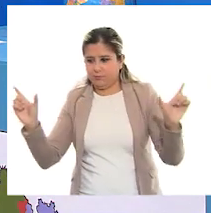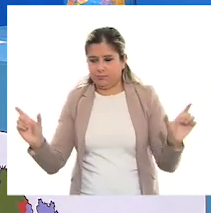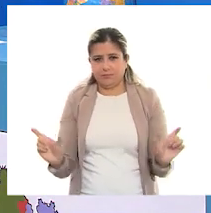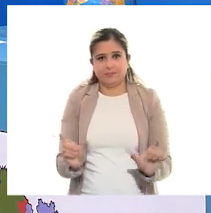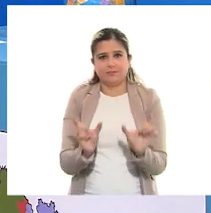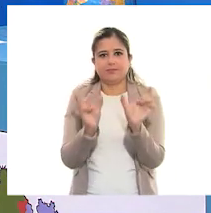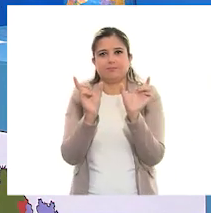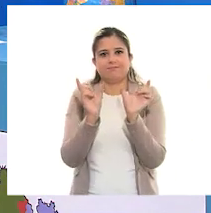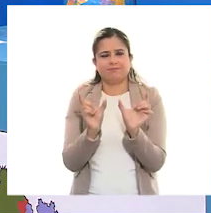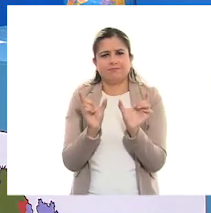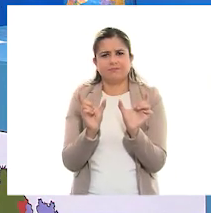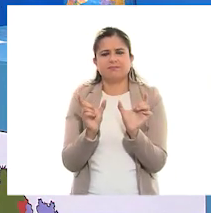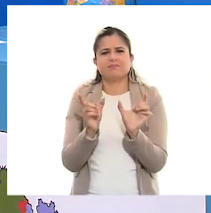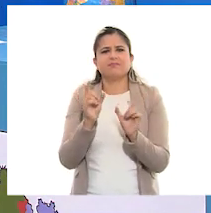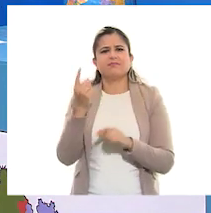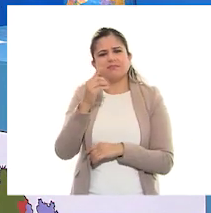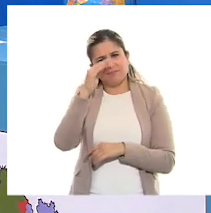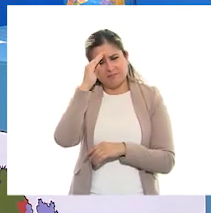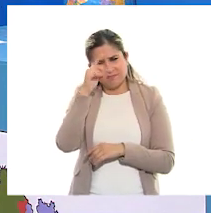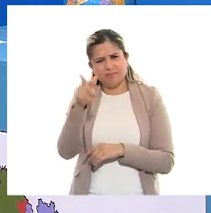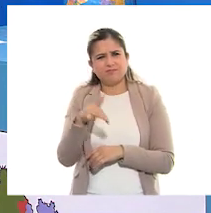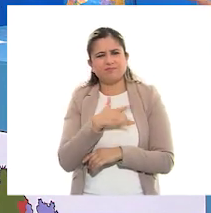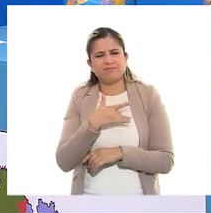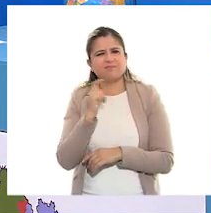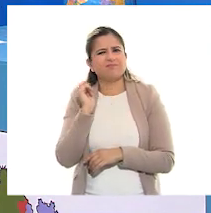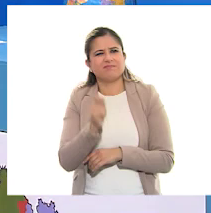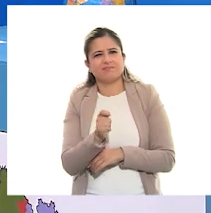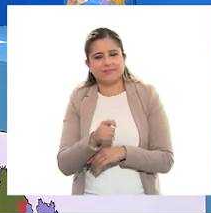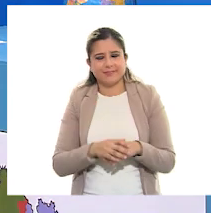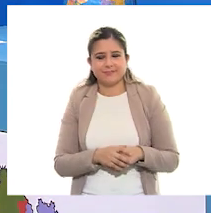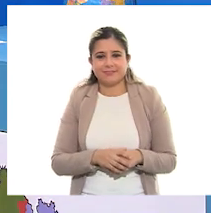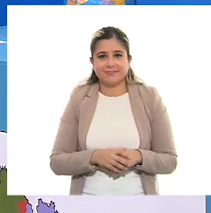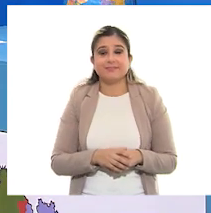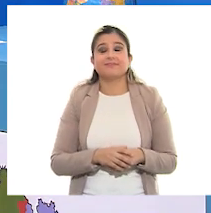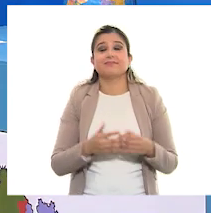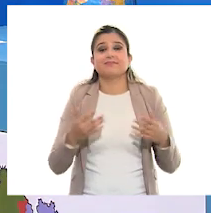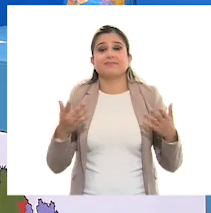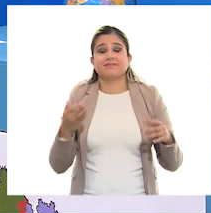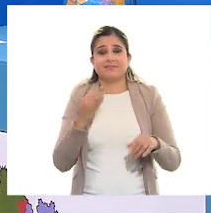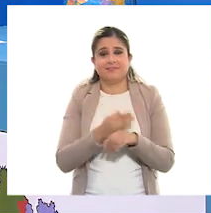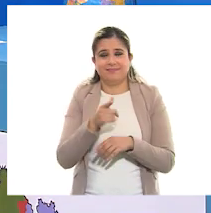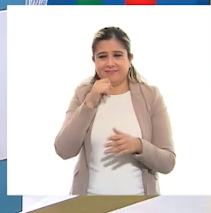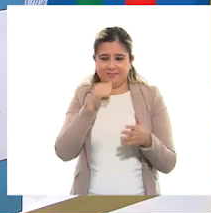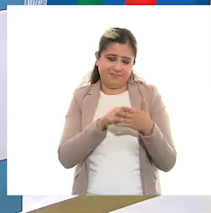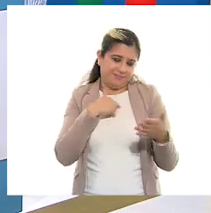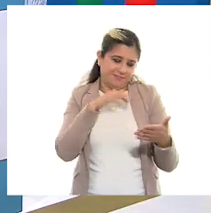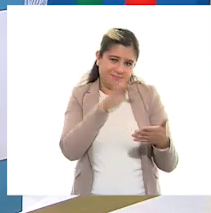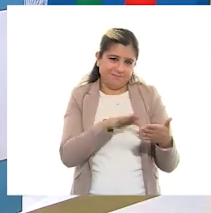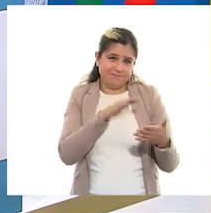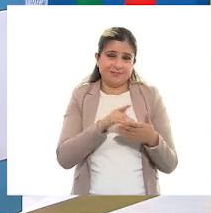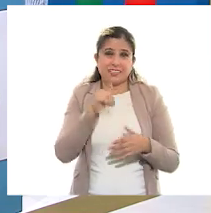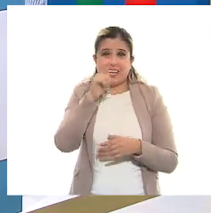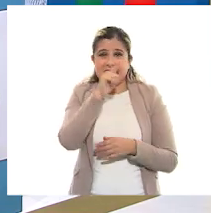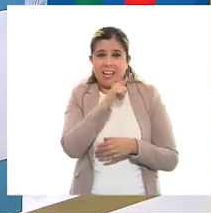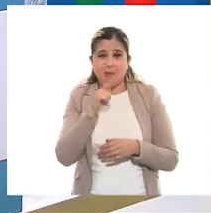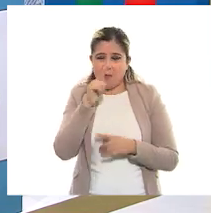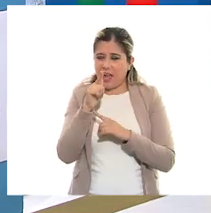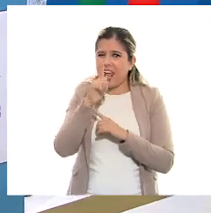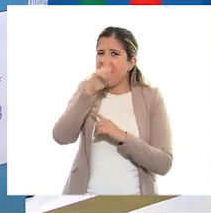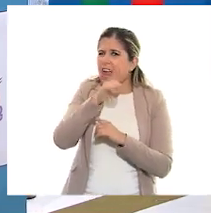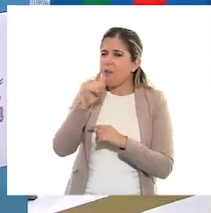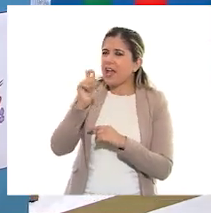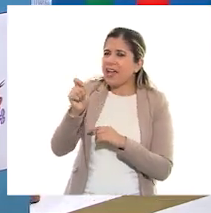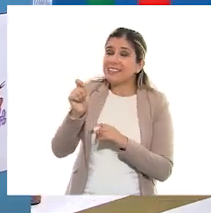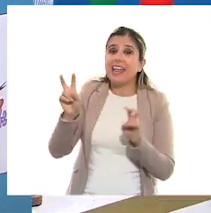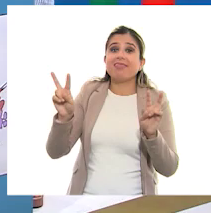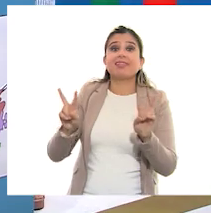texto, ¿qué consideras que son? Ah, pues justamente por el contenido de la carta, Gaby, lenguaje me parece que es el